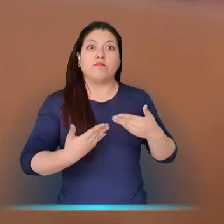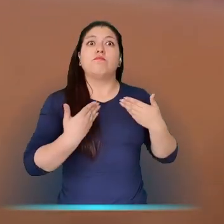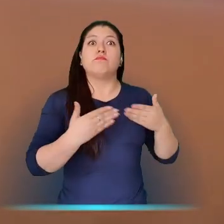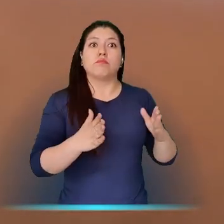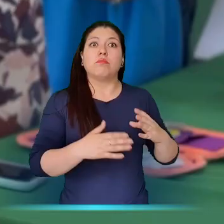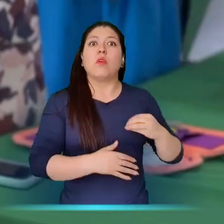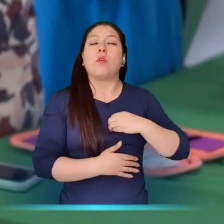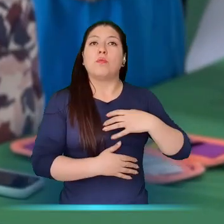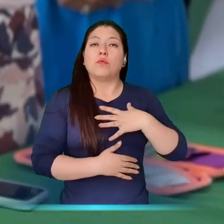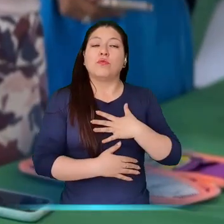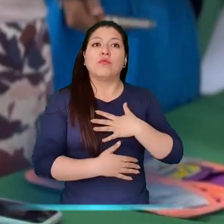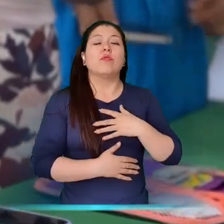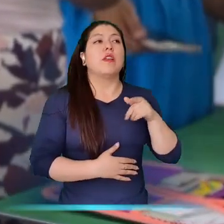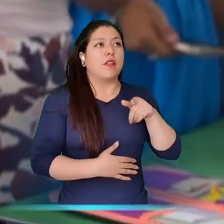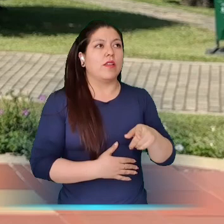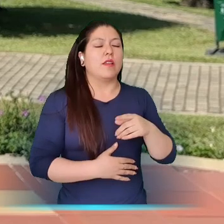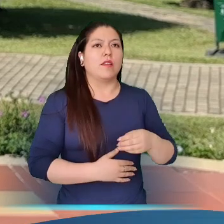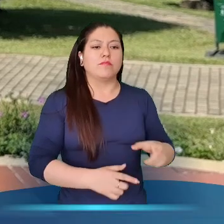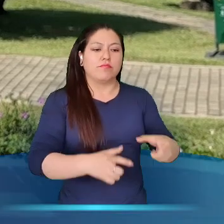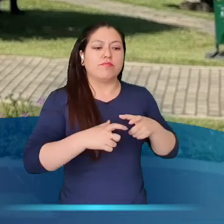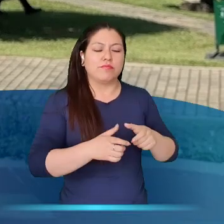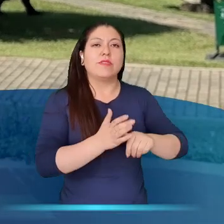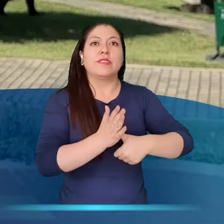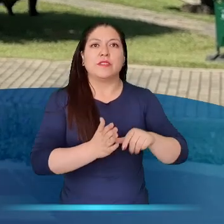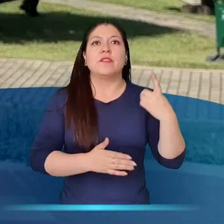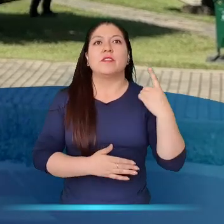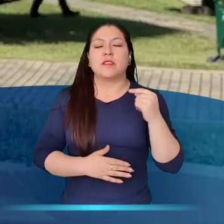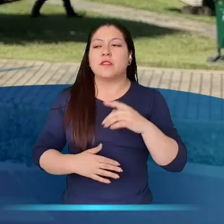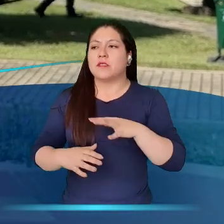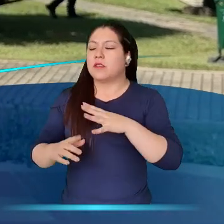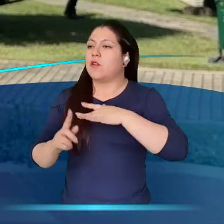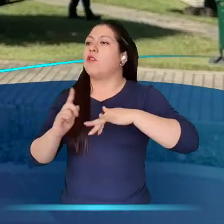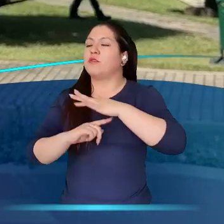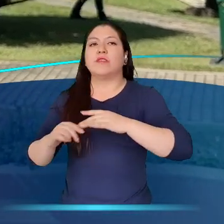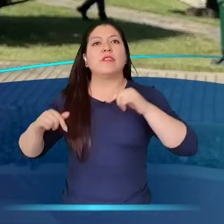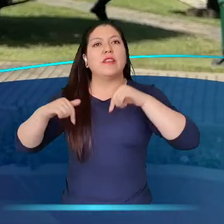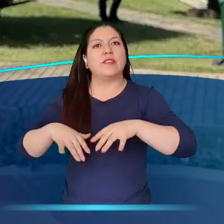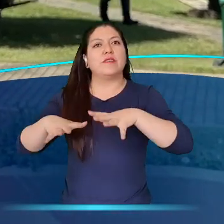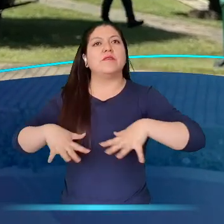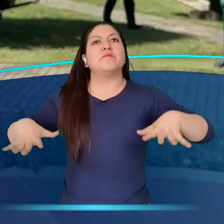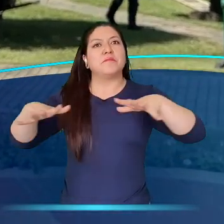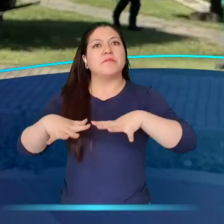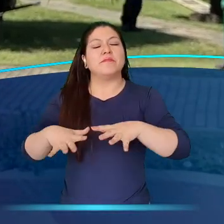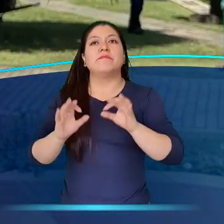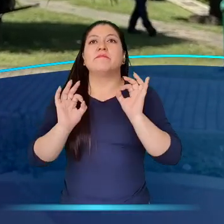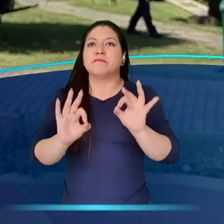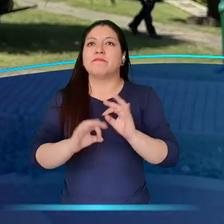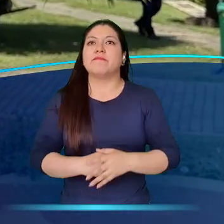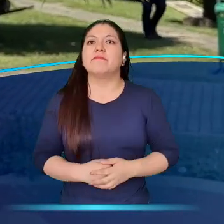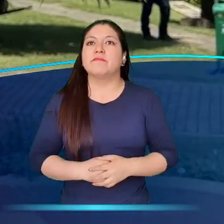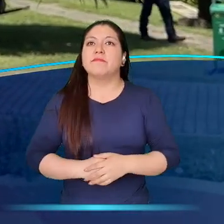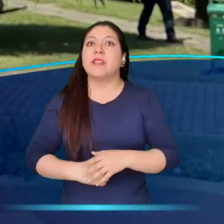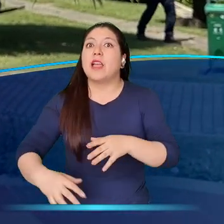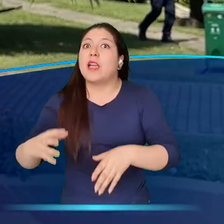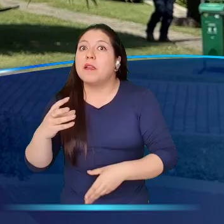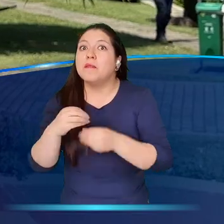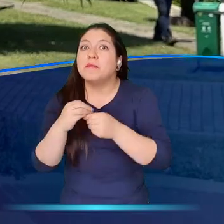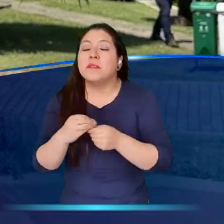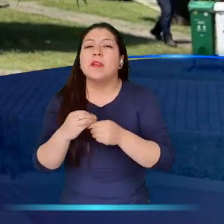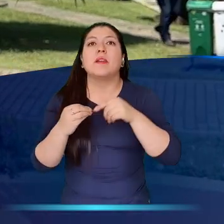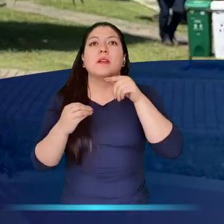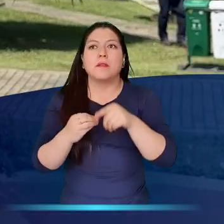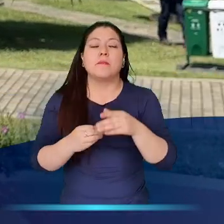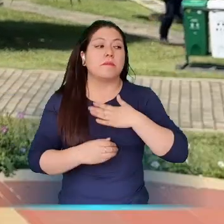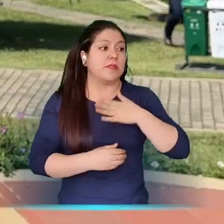Y el club abrió la posibilidad de obtener la cédula digital en un espacio acá dentro de las instalaciones.